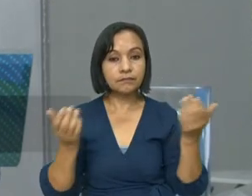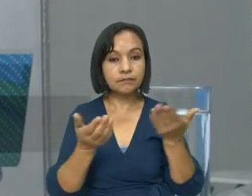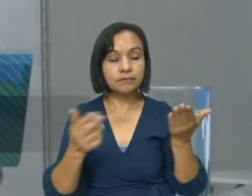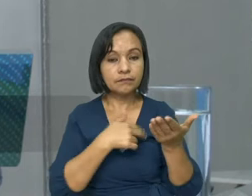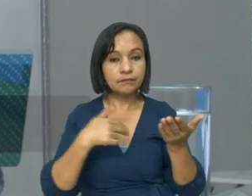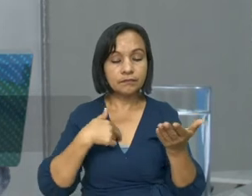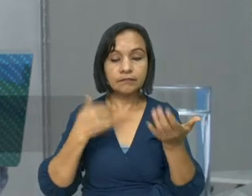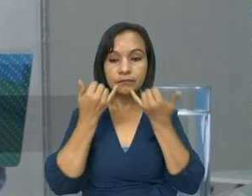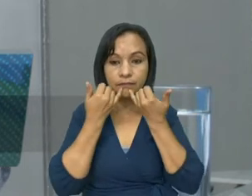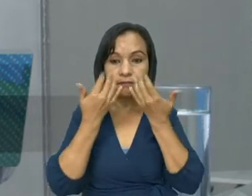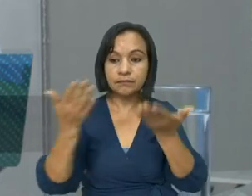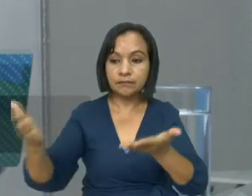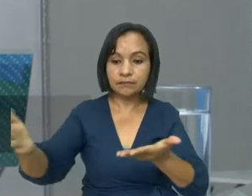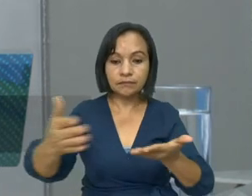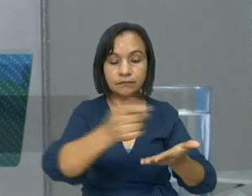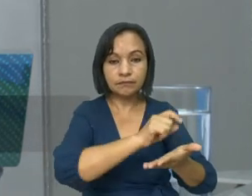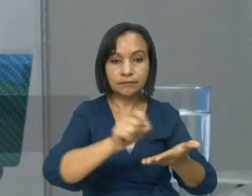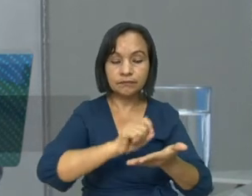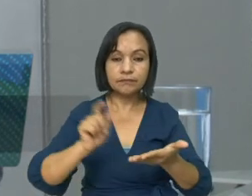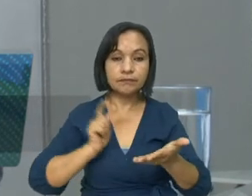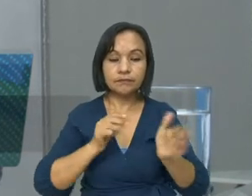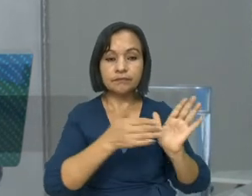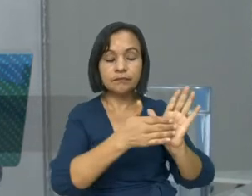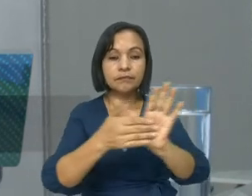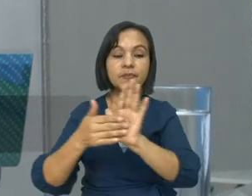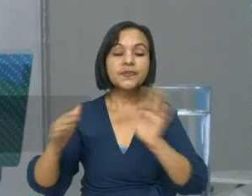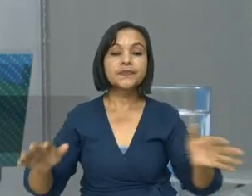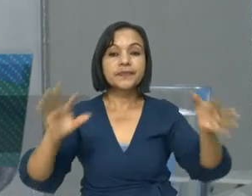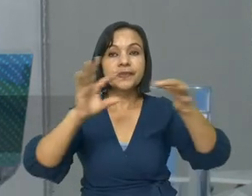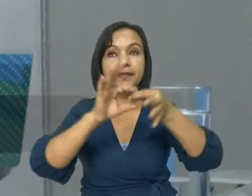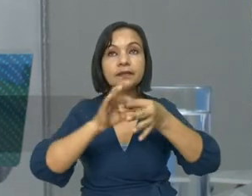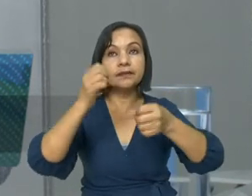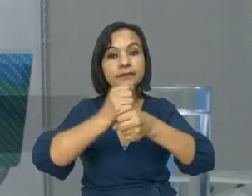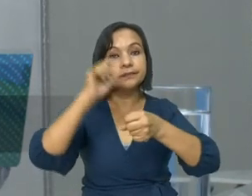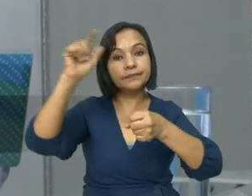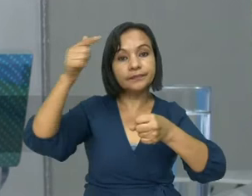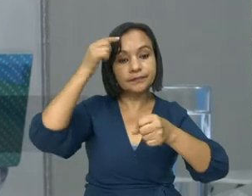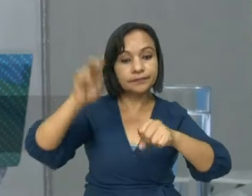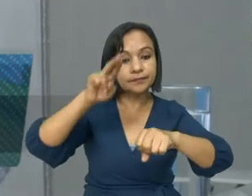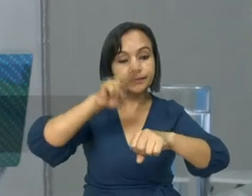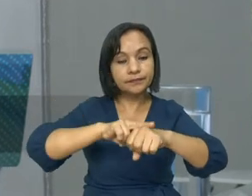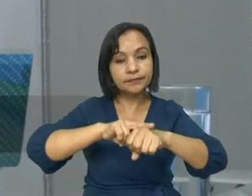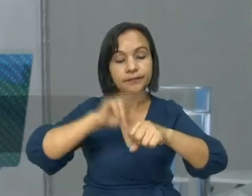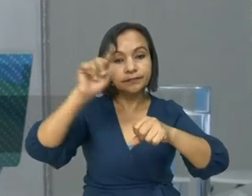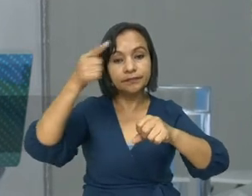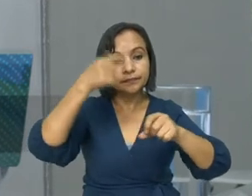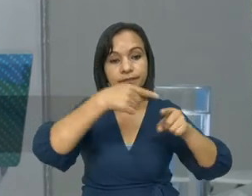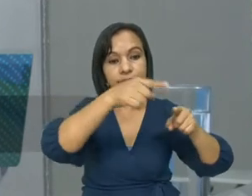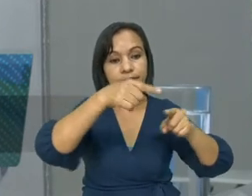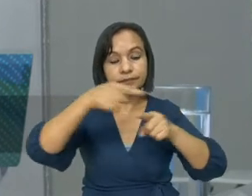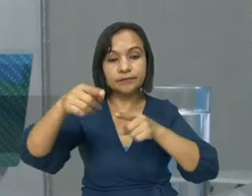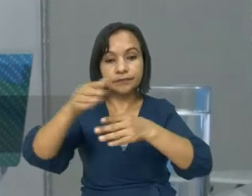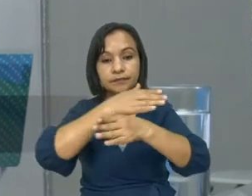se recoge la información. Y es porque tenemos un modelo de alianza estratégica entre el gobierno nacional, los gobiernos locales y las comunidades. Es decir,